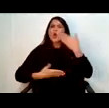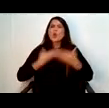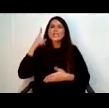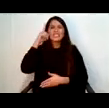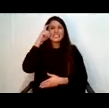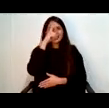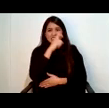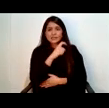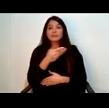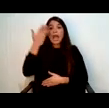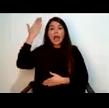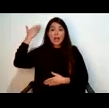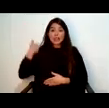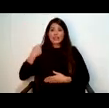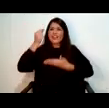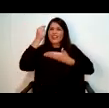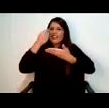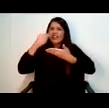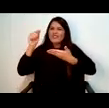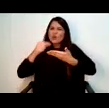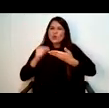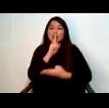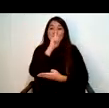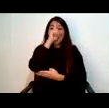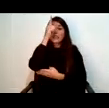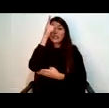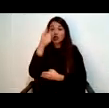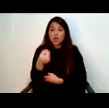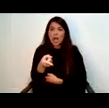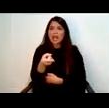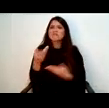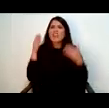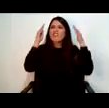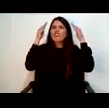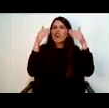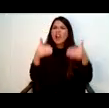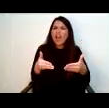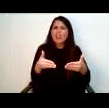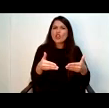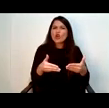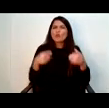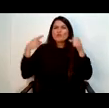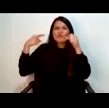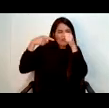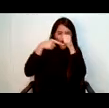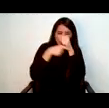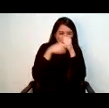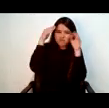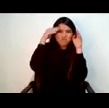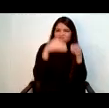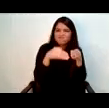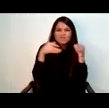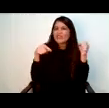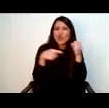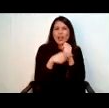la evaluación tradicional de las conductas problemáticas estaban enfocadas en causas biológicas, en que